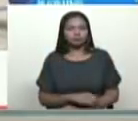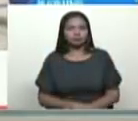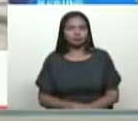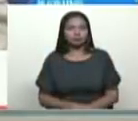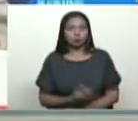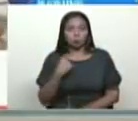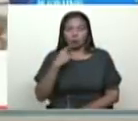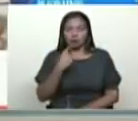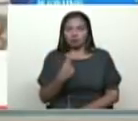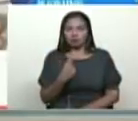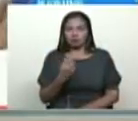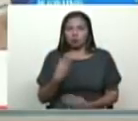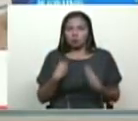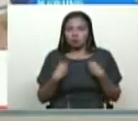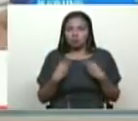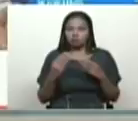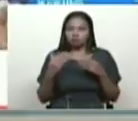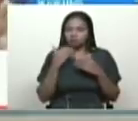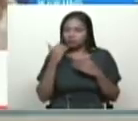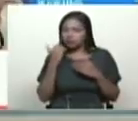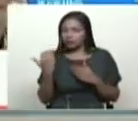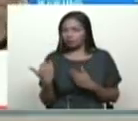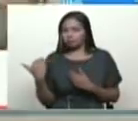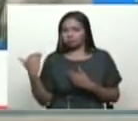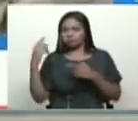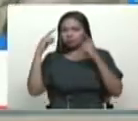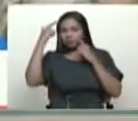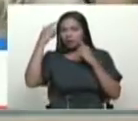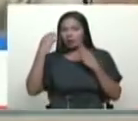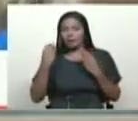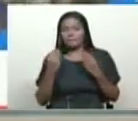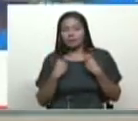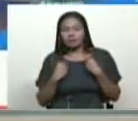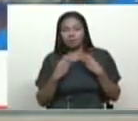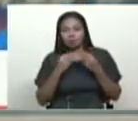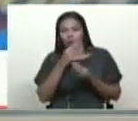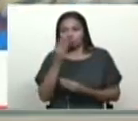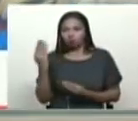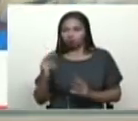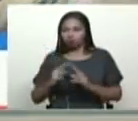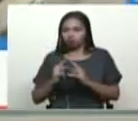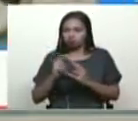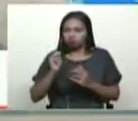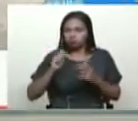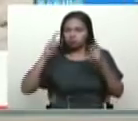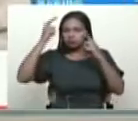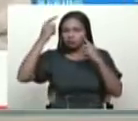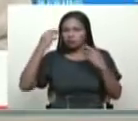tengo que decirlo, lo viví muy cerca de él, lo vivimos muchos que estamos aquí, muy cerca de él.